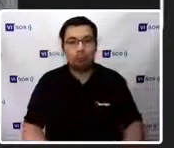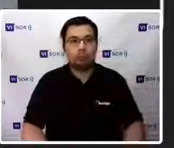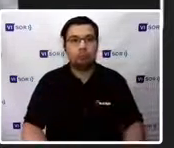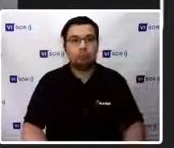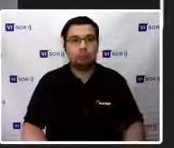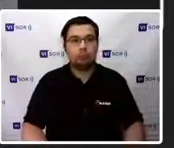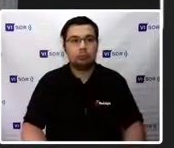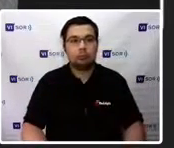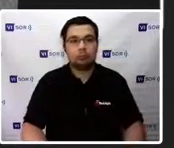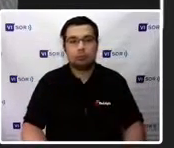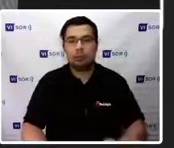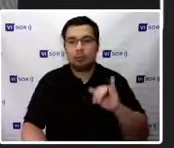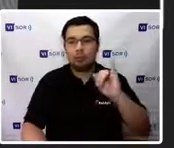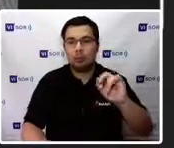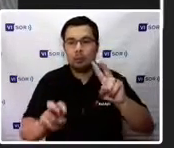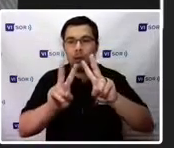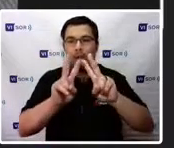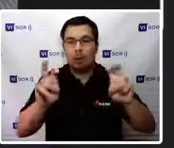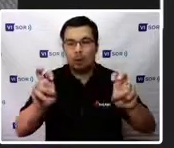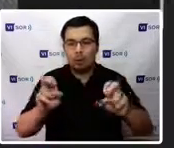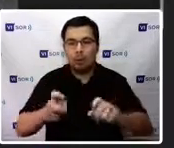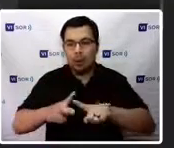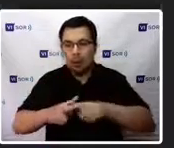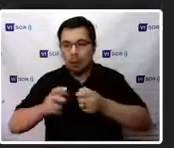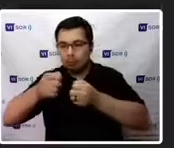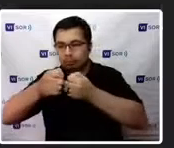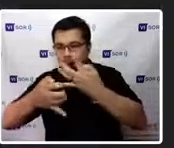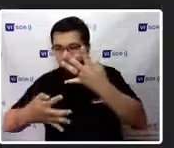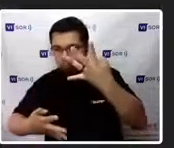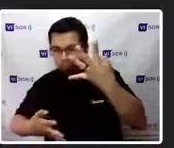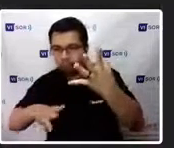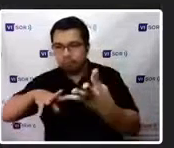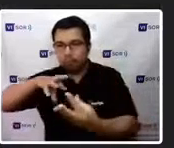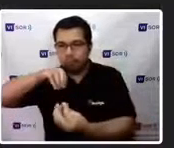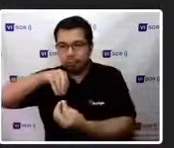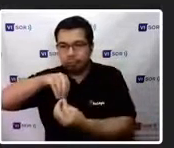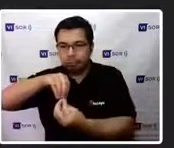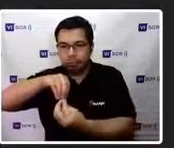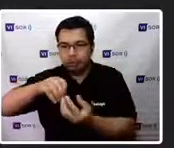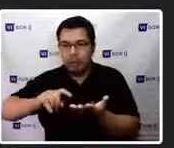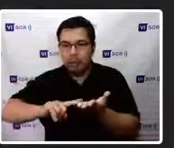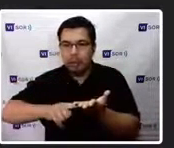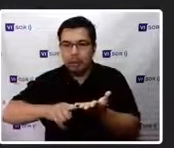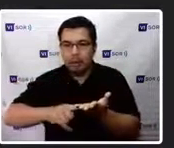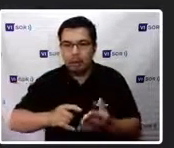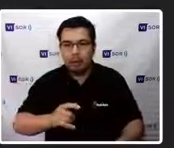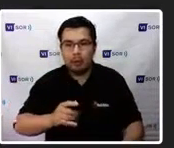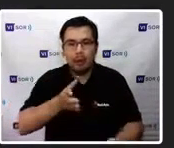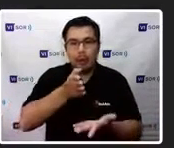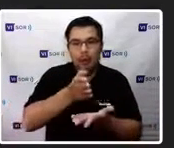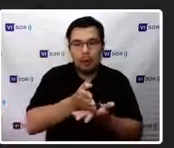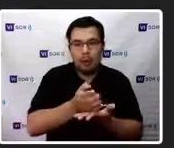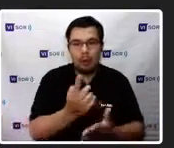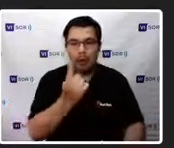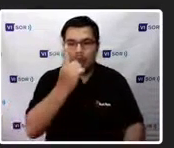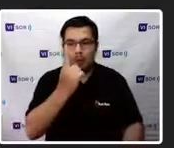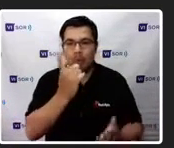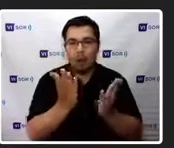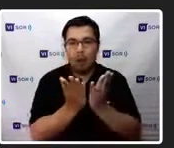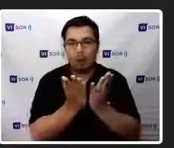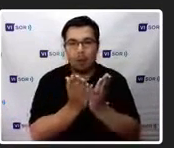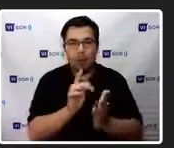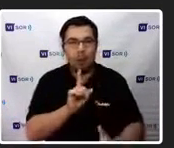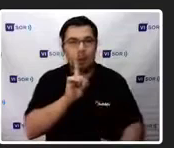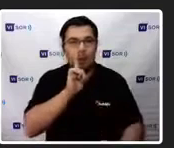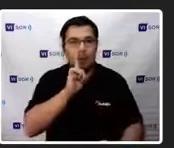respecto al equipamiento técnico, yo creo que lo principal que quería tener un alumno que debería como adquirir personalmente es